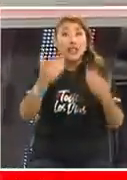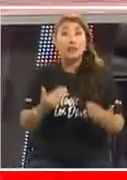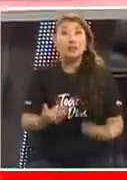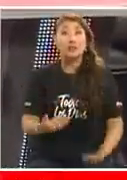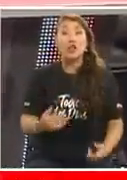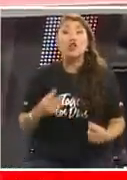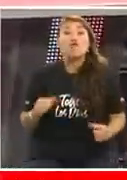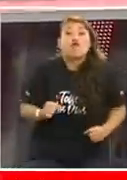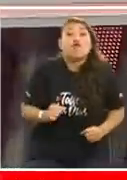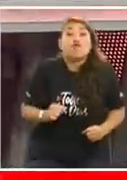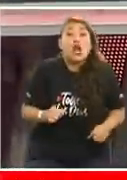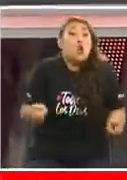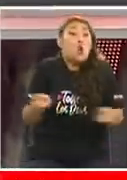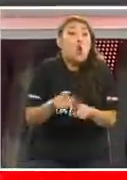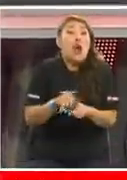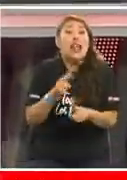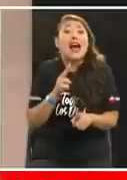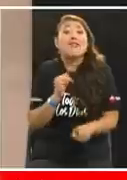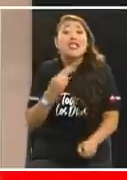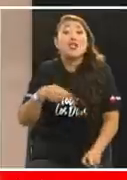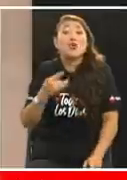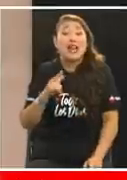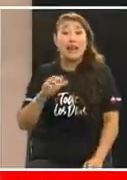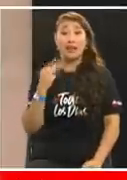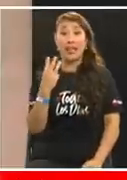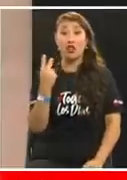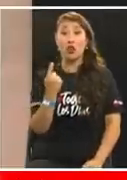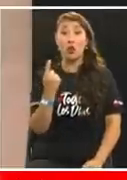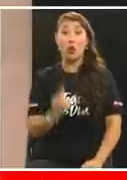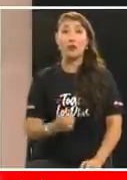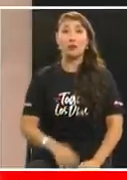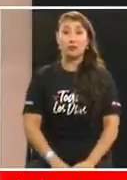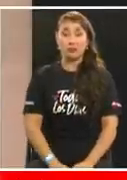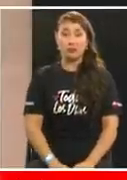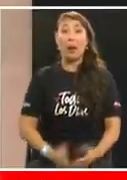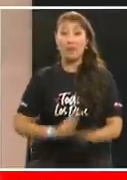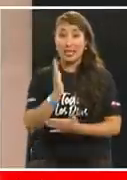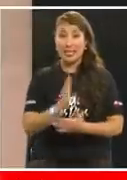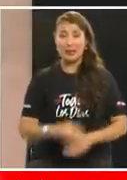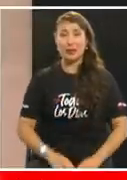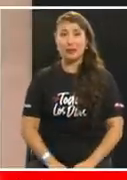tortuga, sí. 3. 2, 1 y...